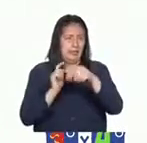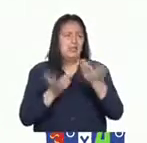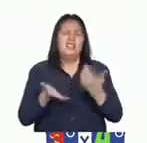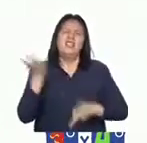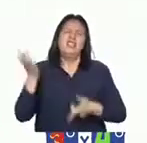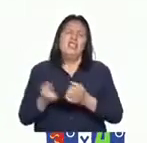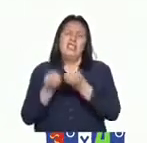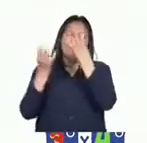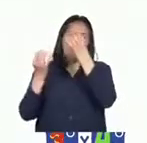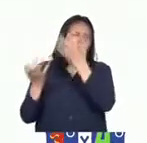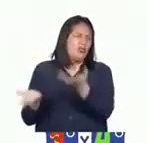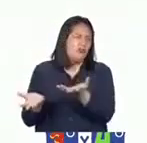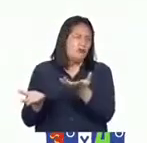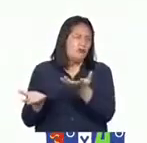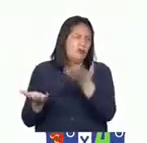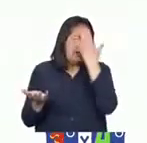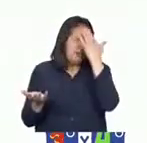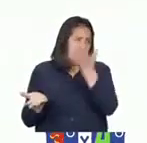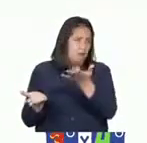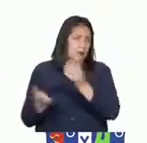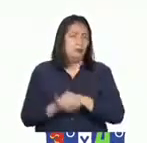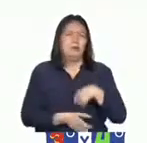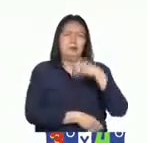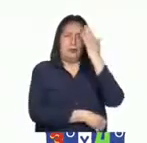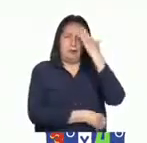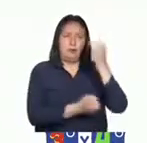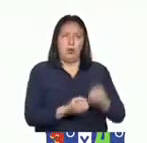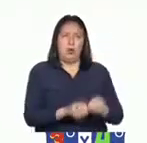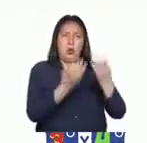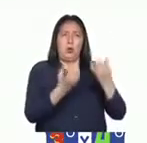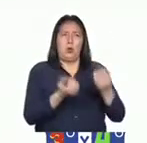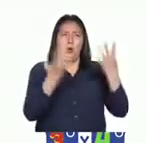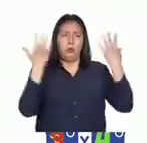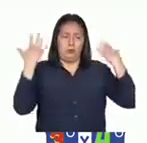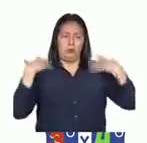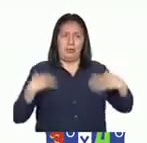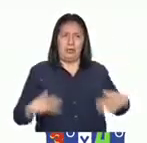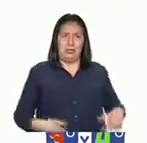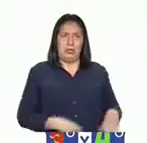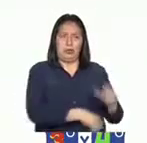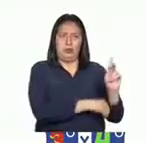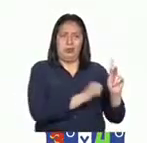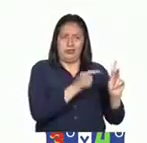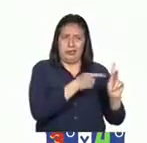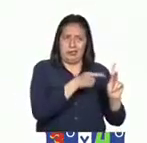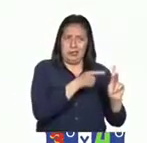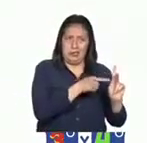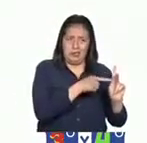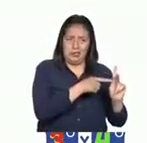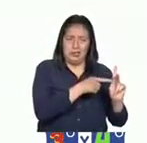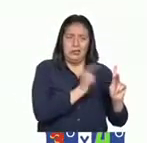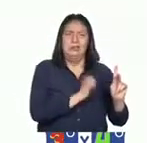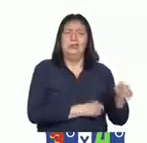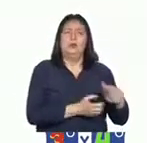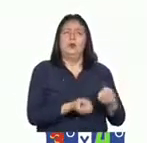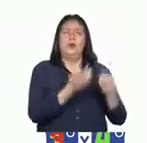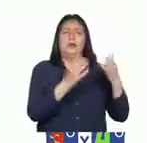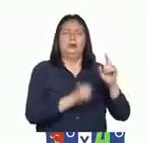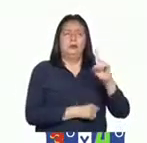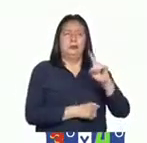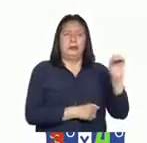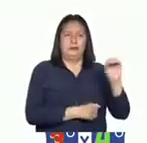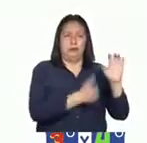los datos que conocemos? Conocemos la cantidad de ponchos que vendió Quilla, es decir,